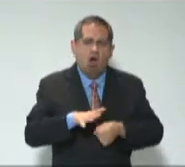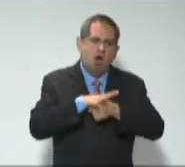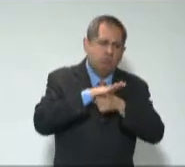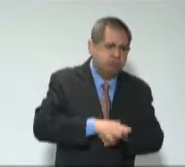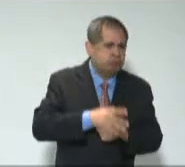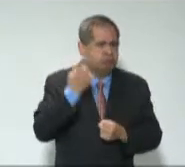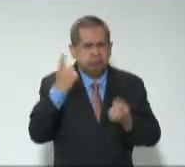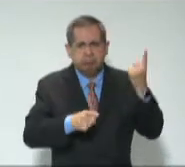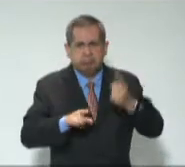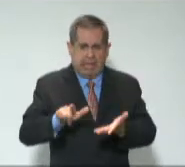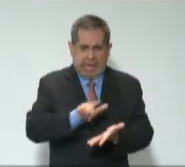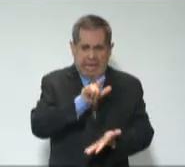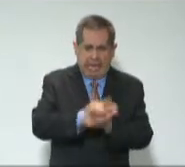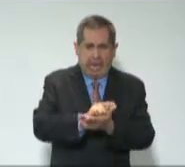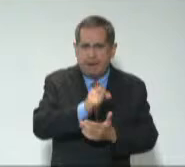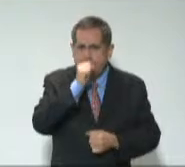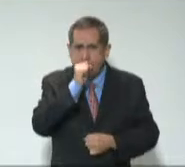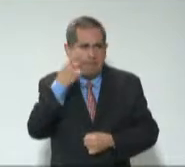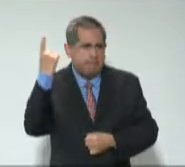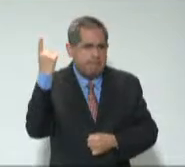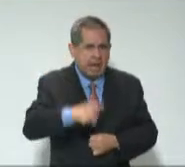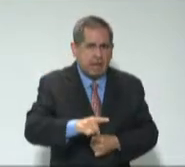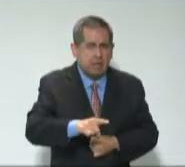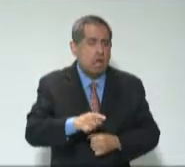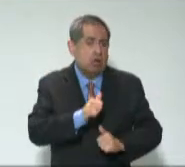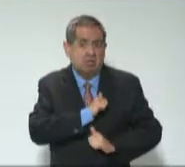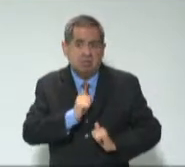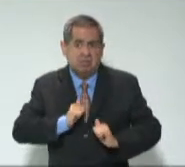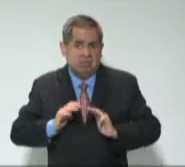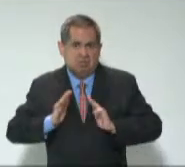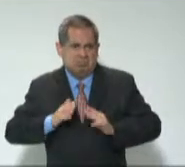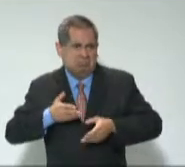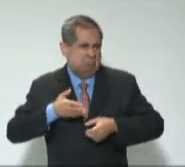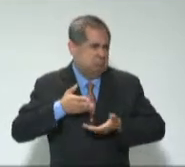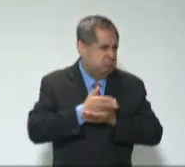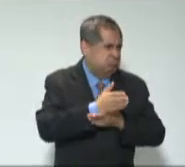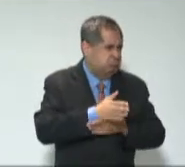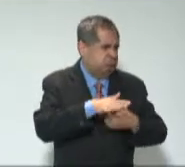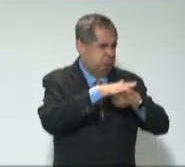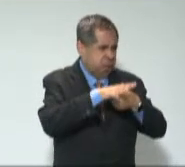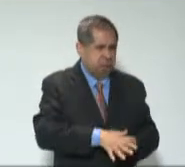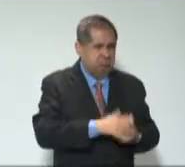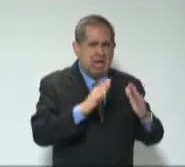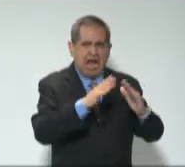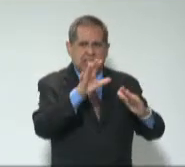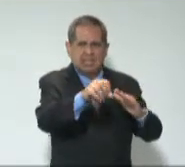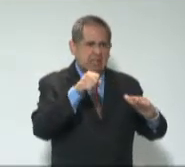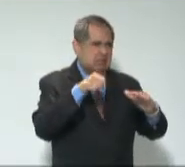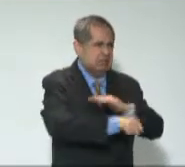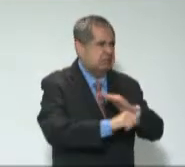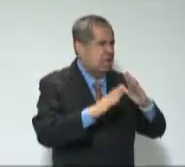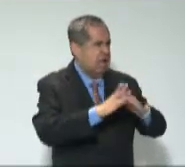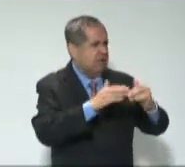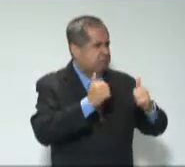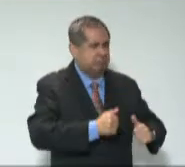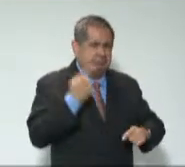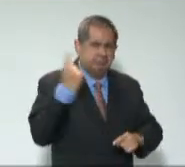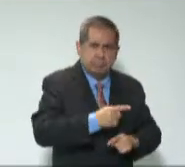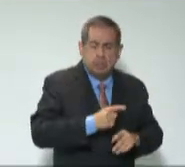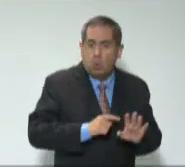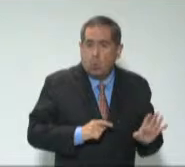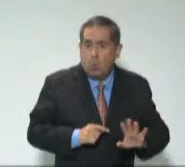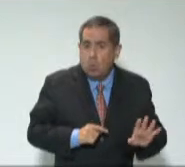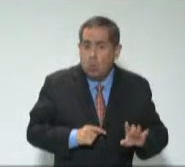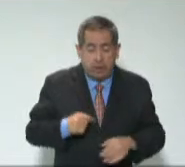coercitivas o incluso el uso de la fuerza Pública en México hemos tenido índices de reducción de la